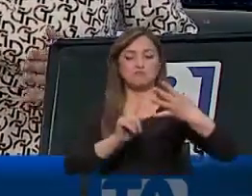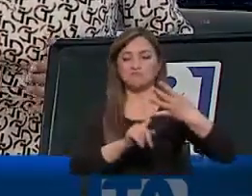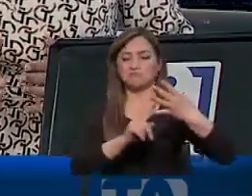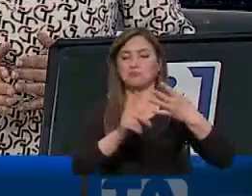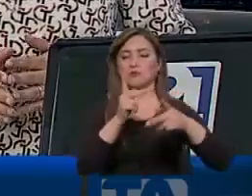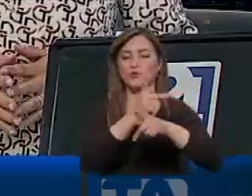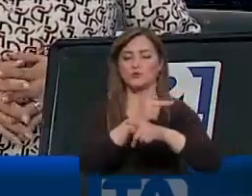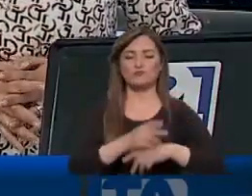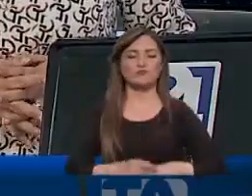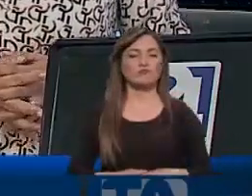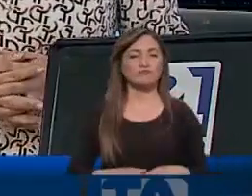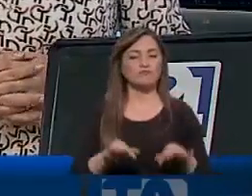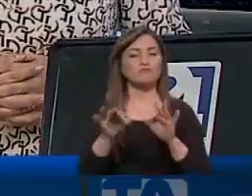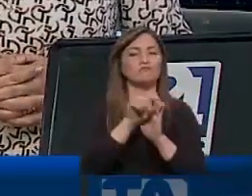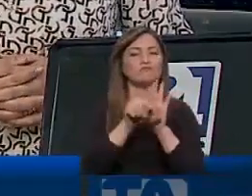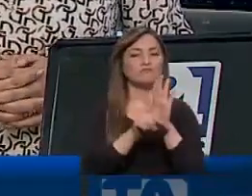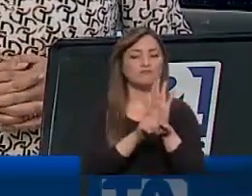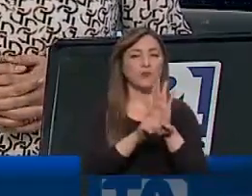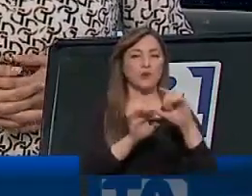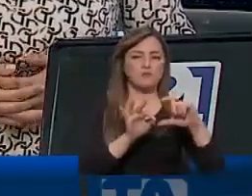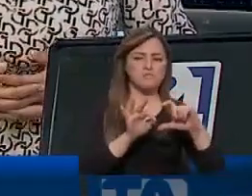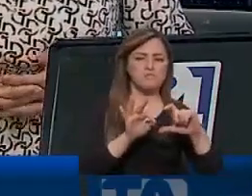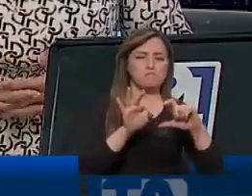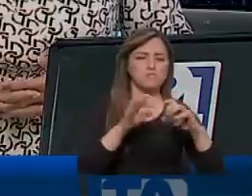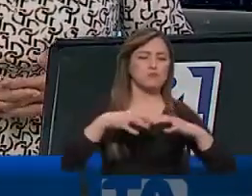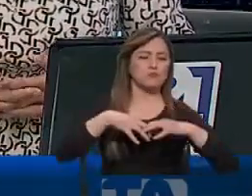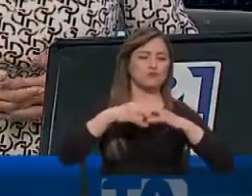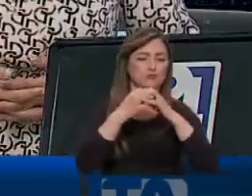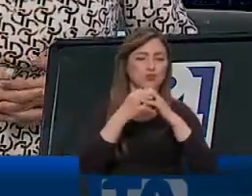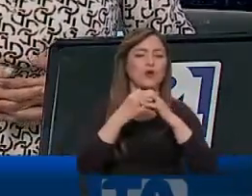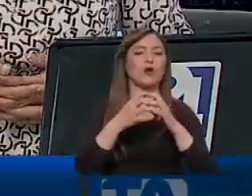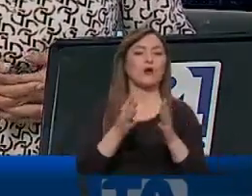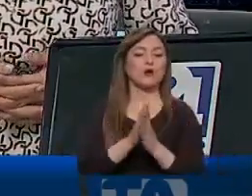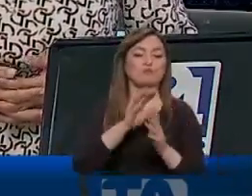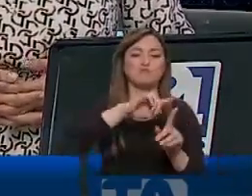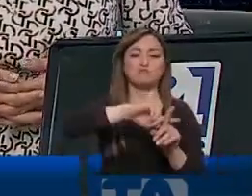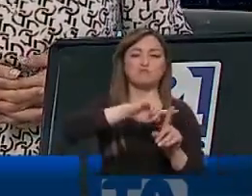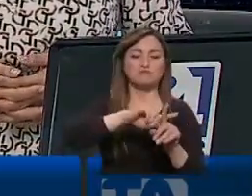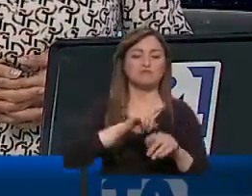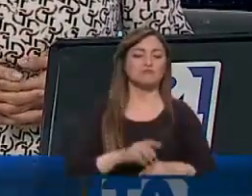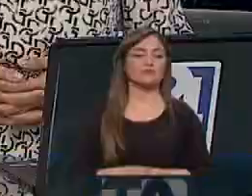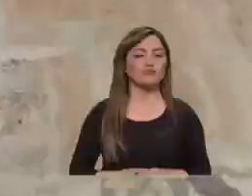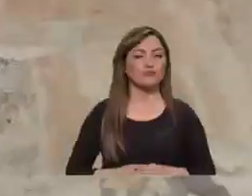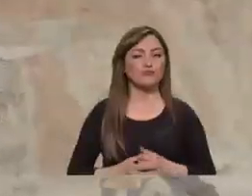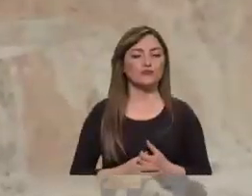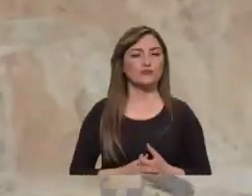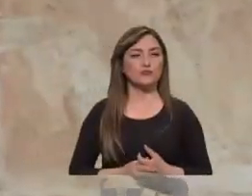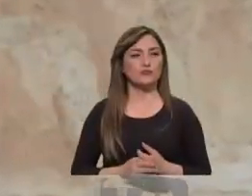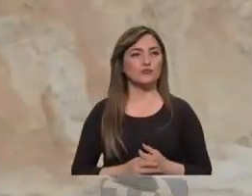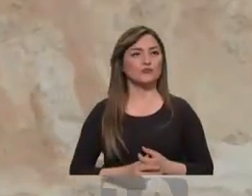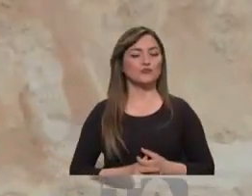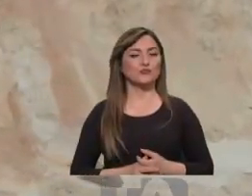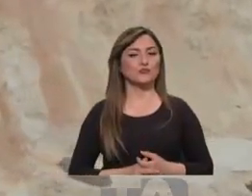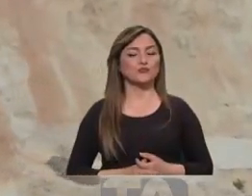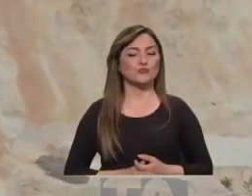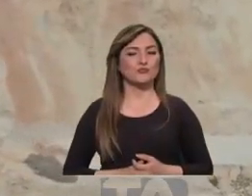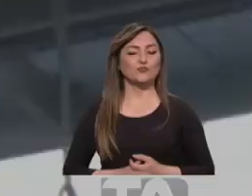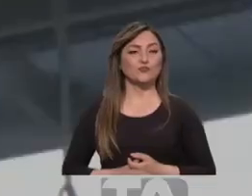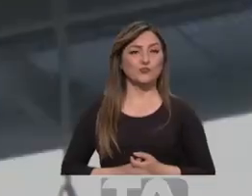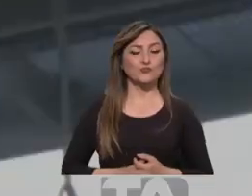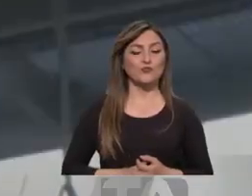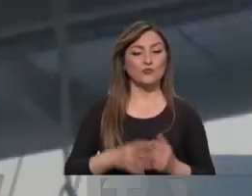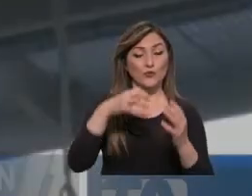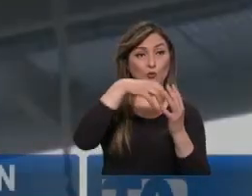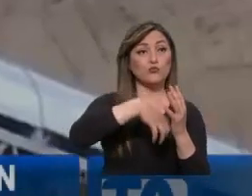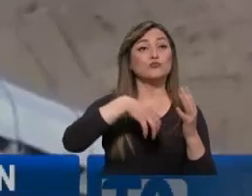dólares solo en ese mes. El crecimiento del sector es prometedor según las autoridades. La explotación de las